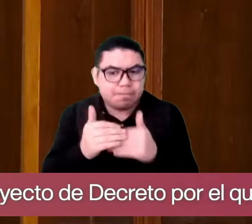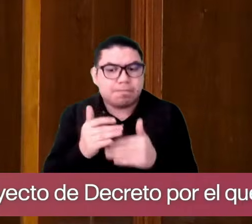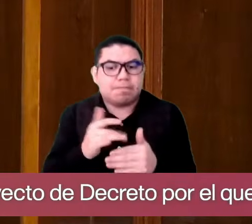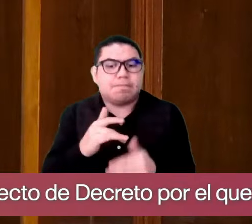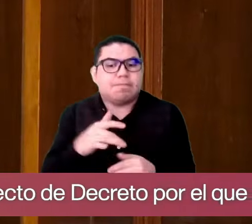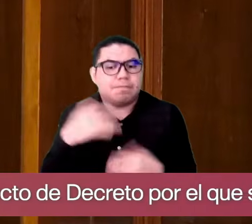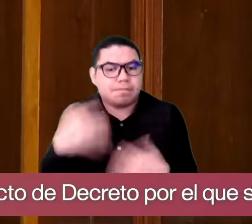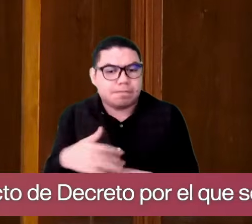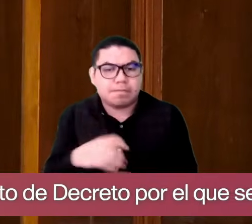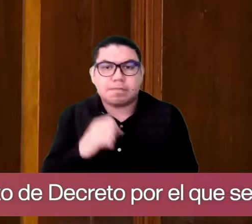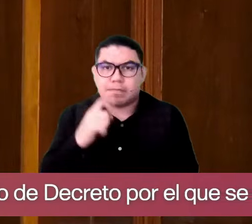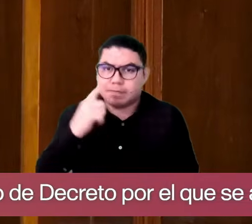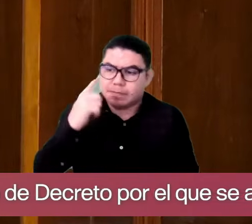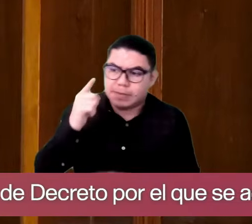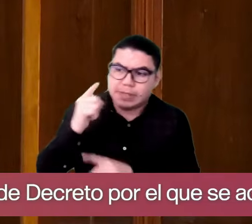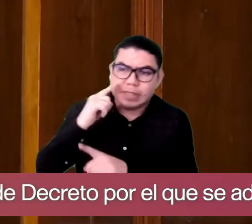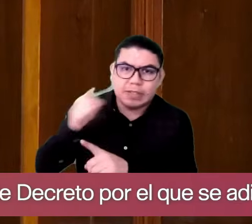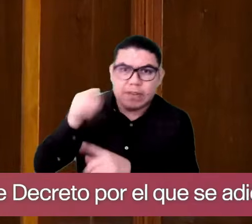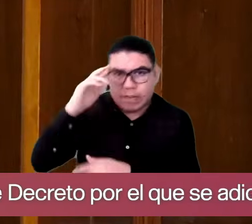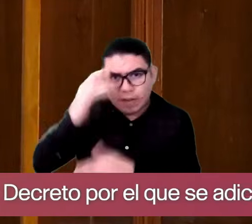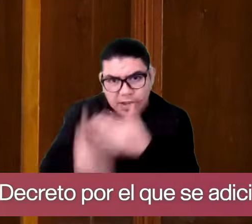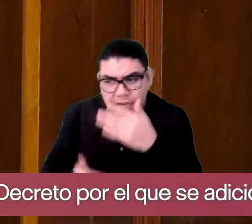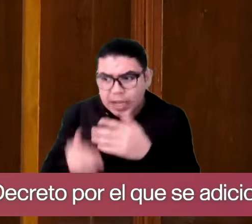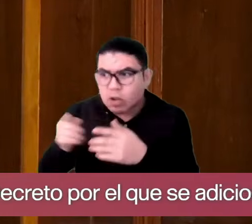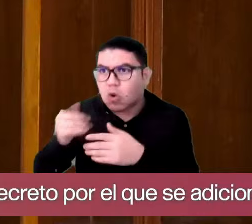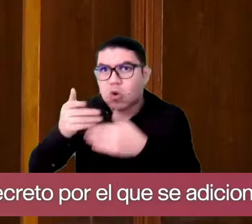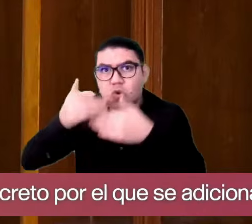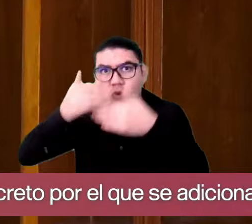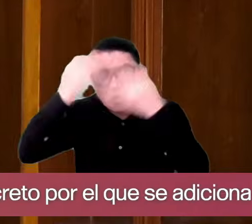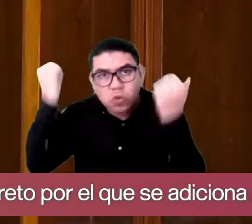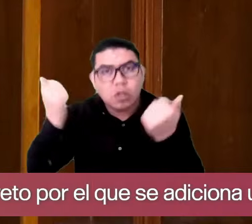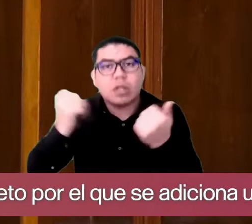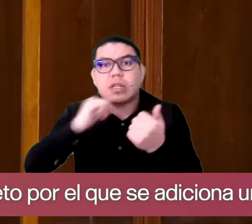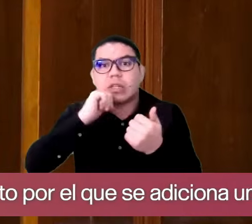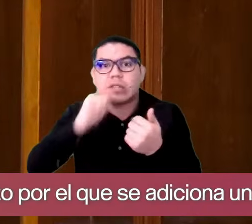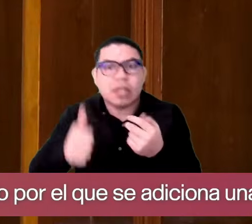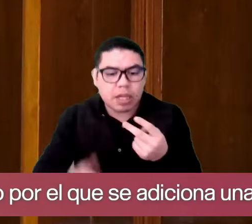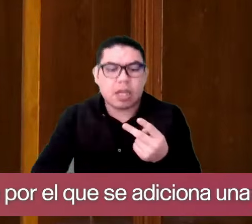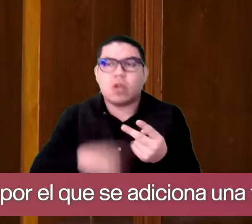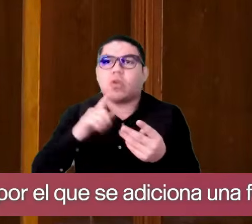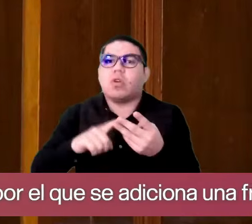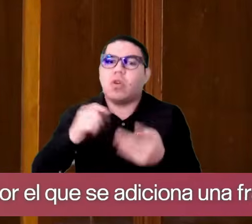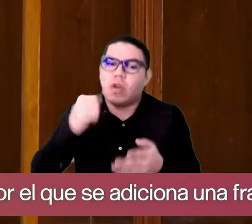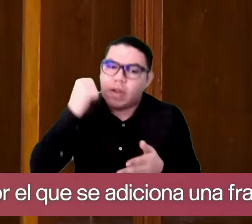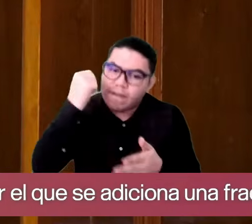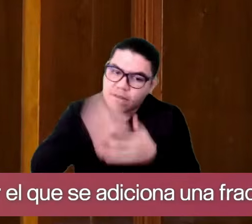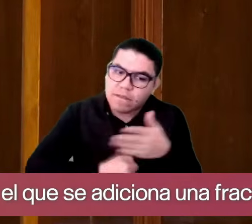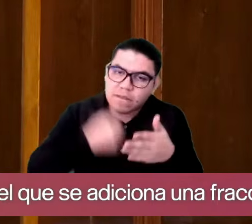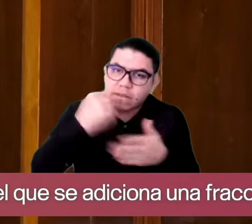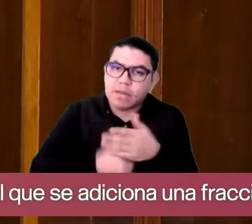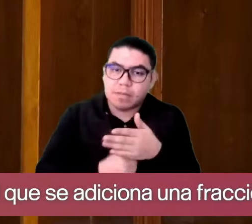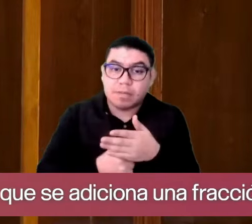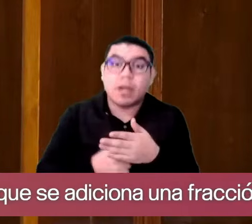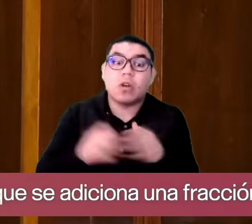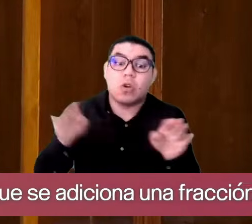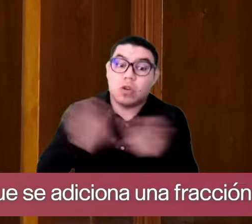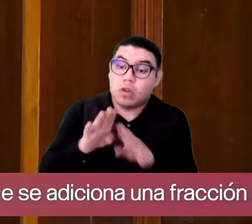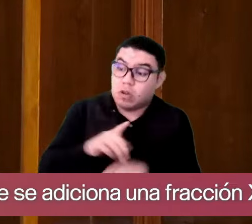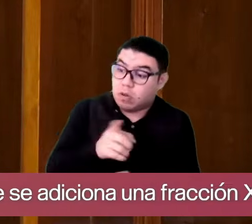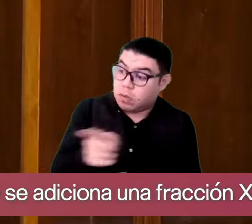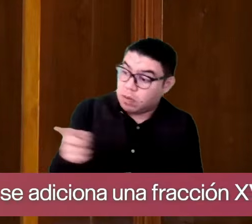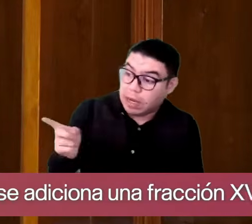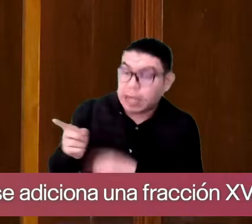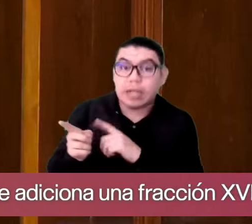la indignación en conocimiento, la ausencia en exigencia. Y como ellos, miles